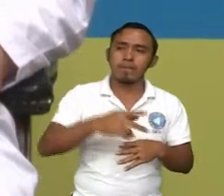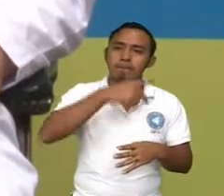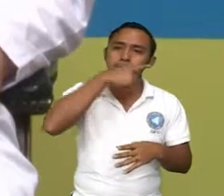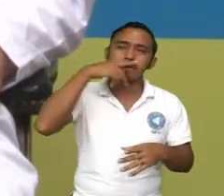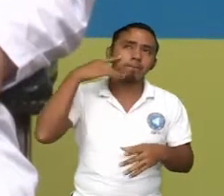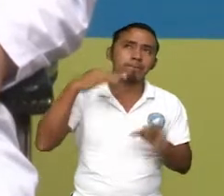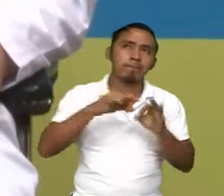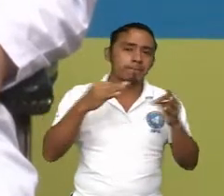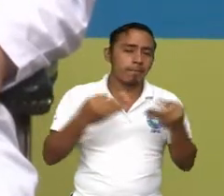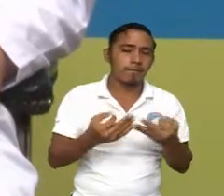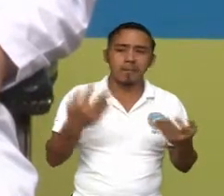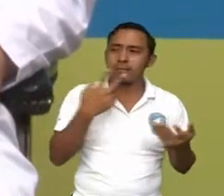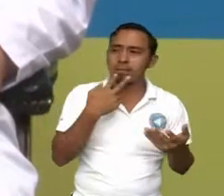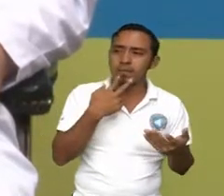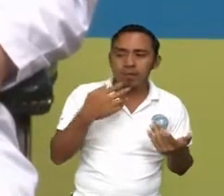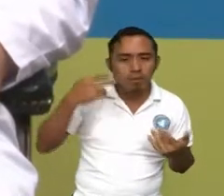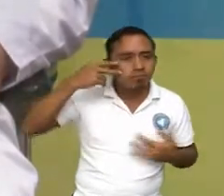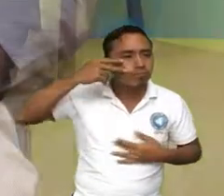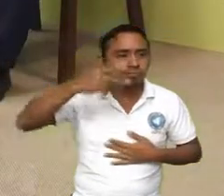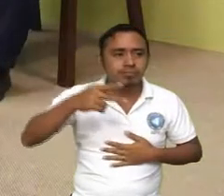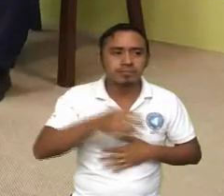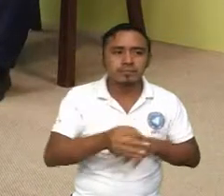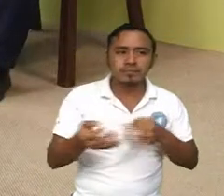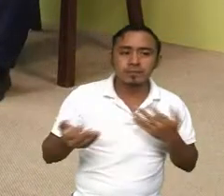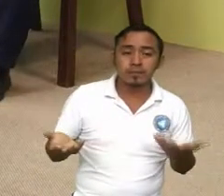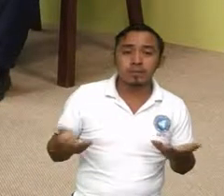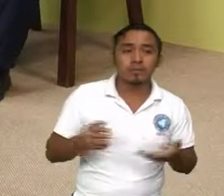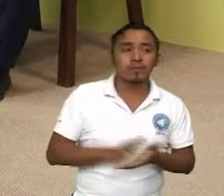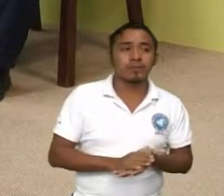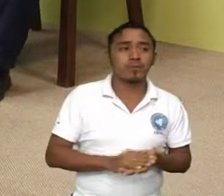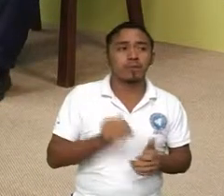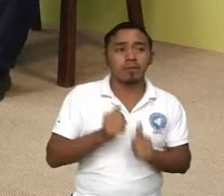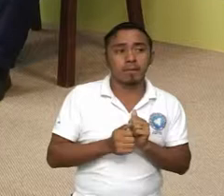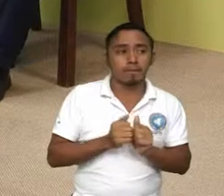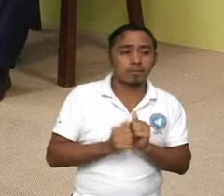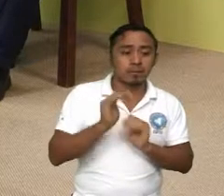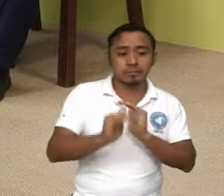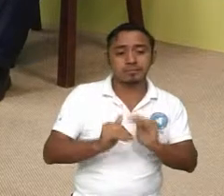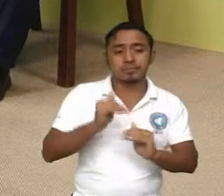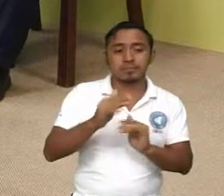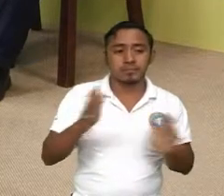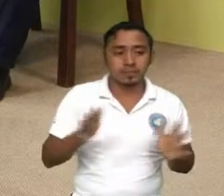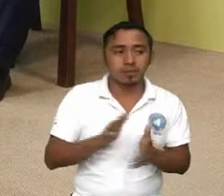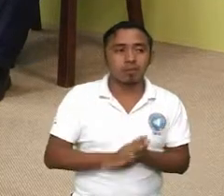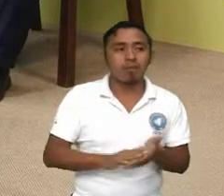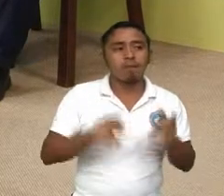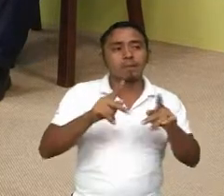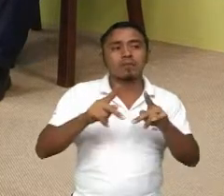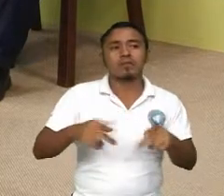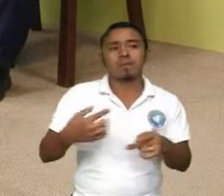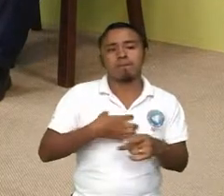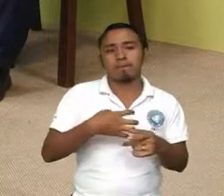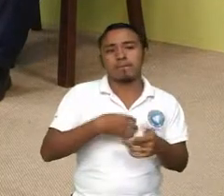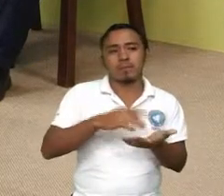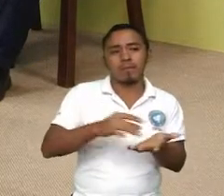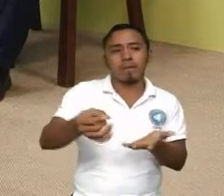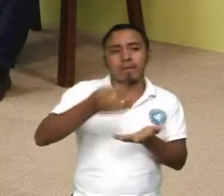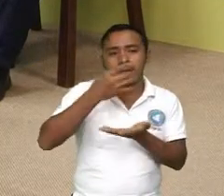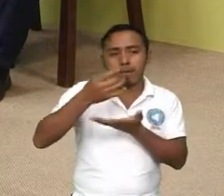tomaba mucho en cuenta o decía este dolor va a ser pasajero o pasaba lo siguiente la automedicación ahora